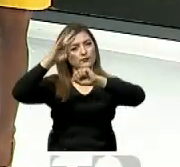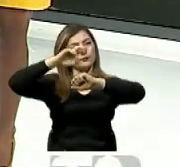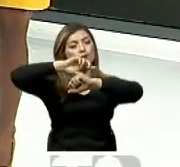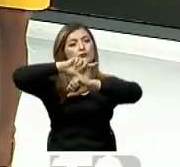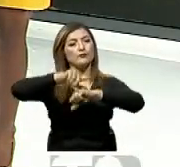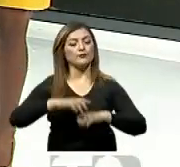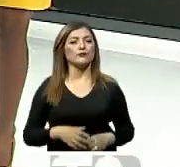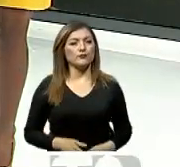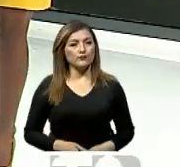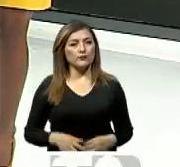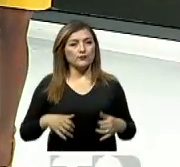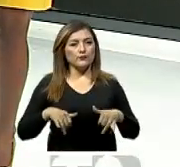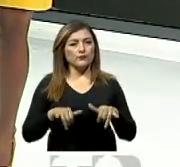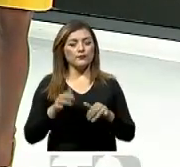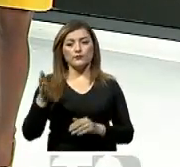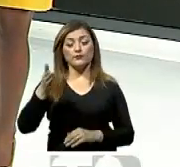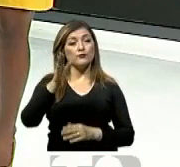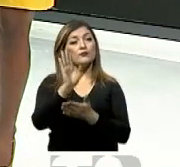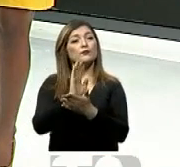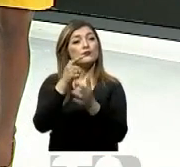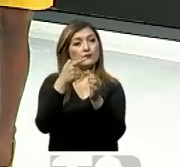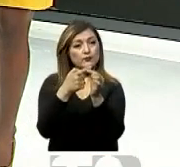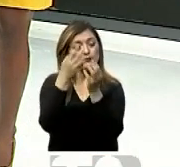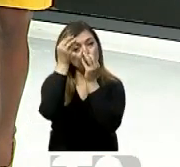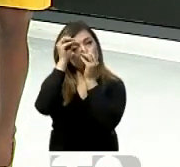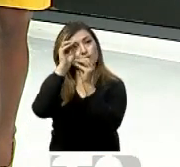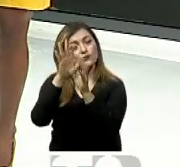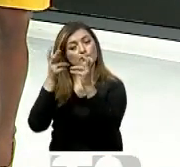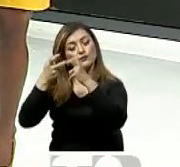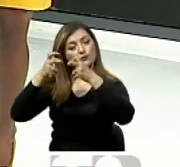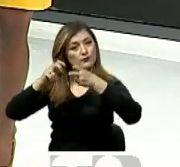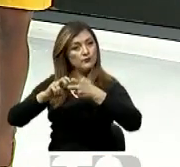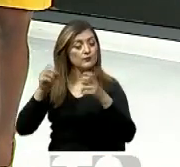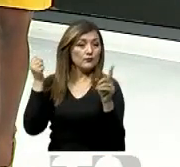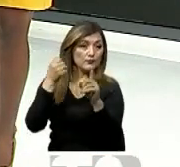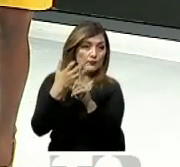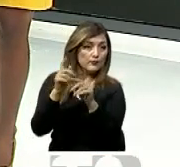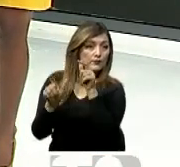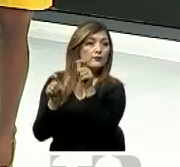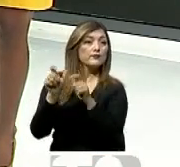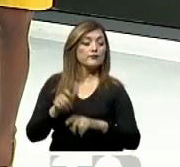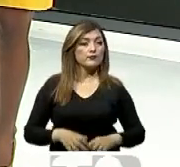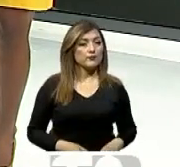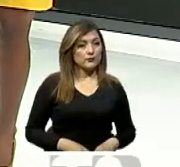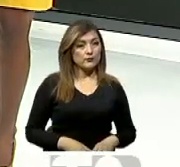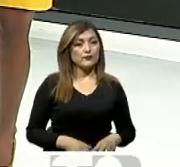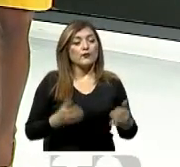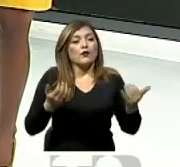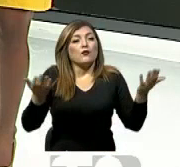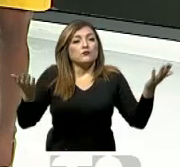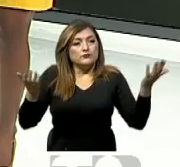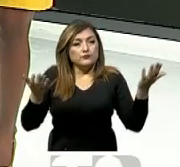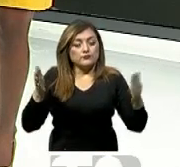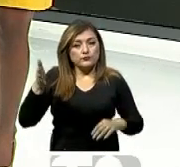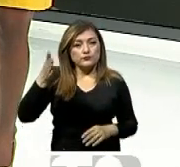6:17 de la mañana. Seguimos recorriendo los barrios de la capital para contarles los problemas que le afectan a los vecinos. Y hoy nos trasladamos en vivo hasta